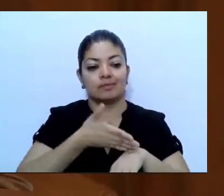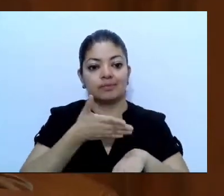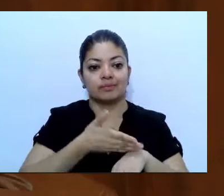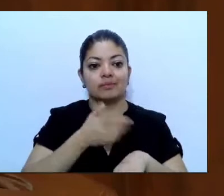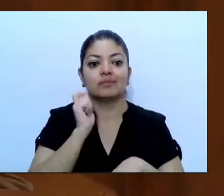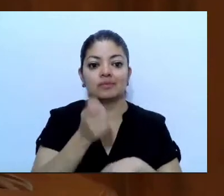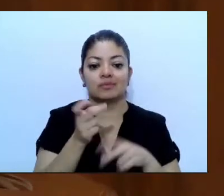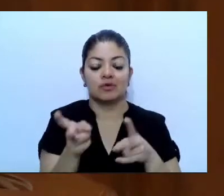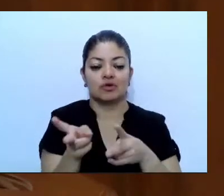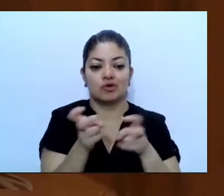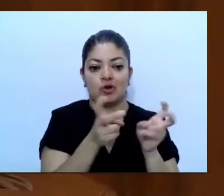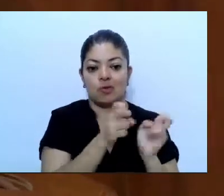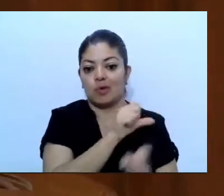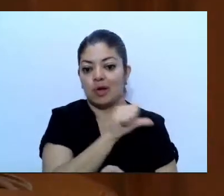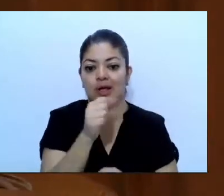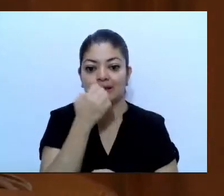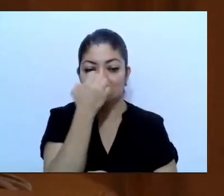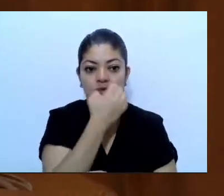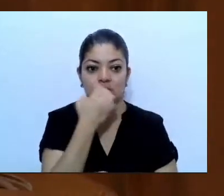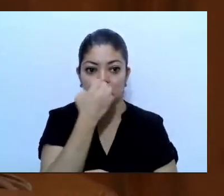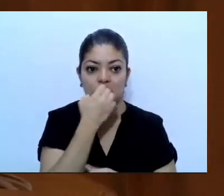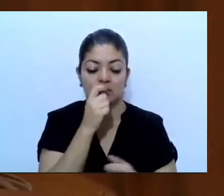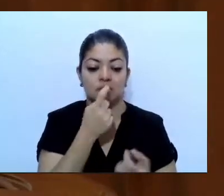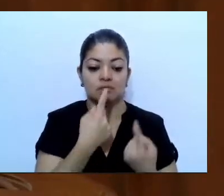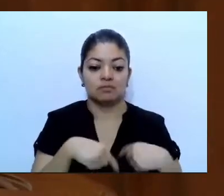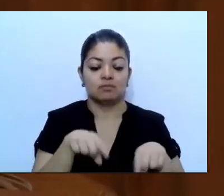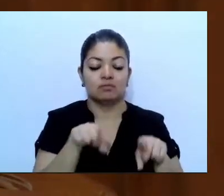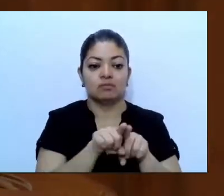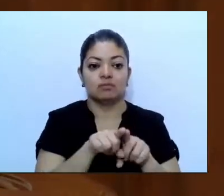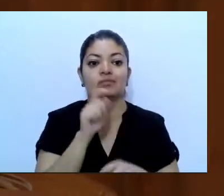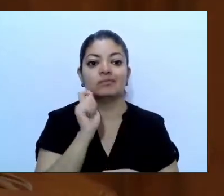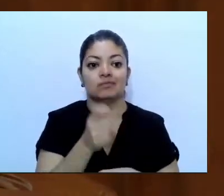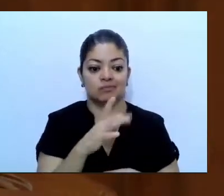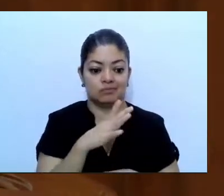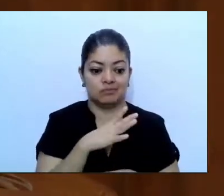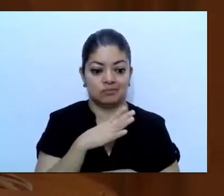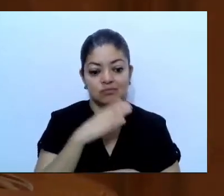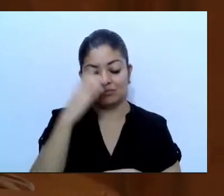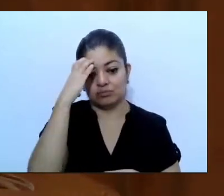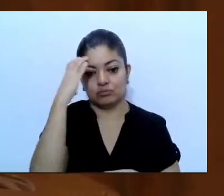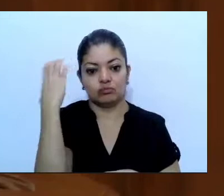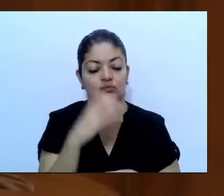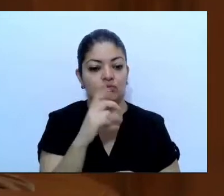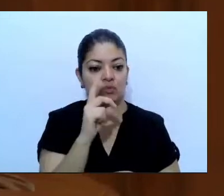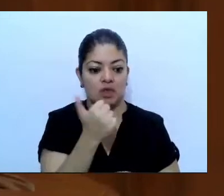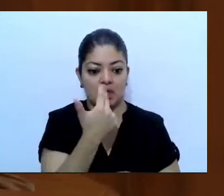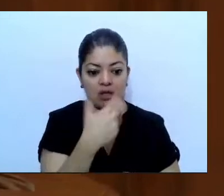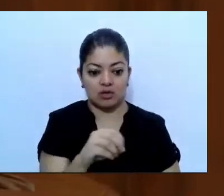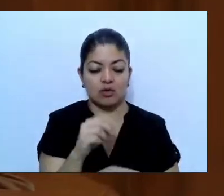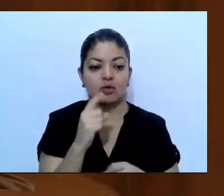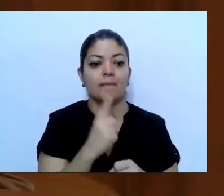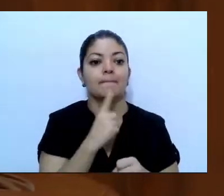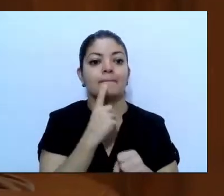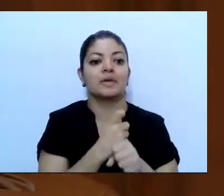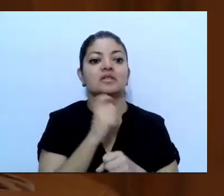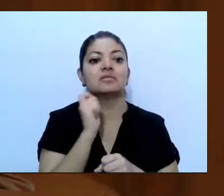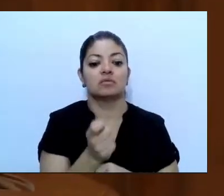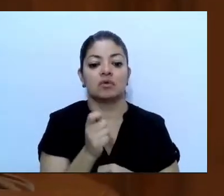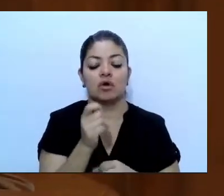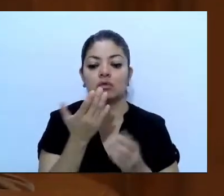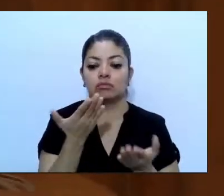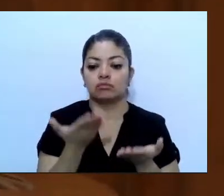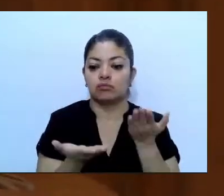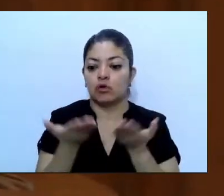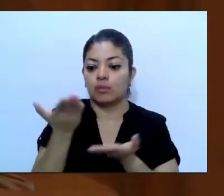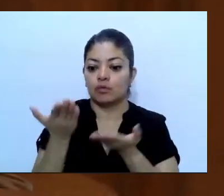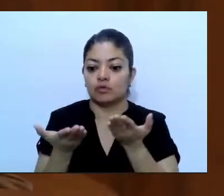de robo a las escuelas en la justa dimensión del daño que están causando bajo el principio de proporcionalidad,